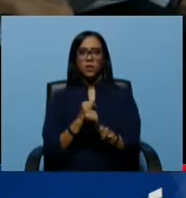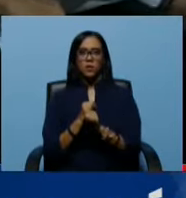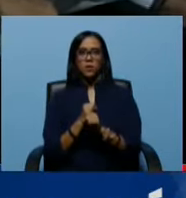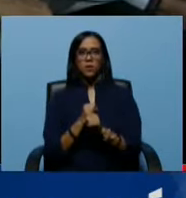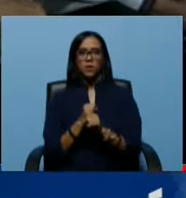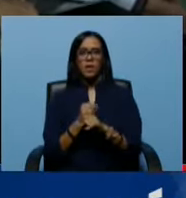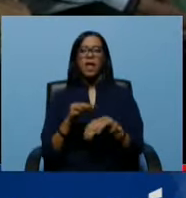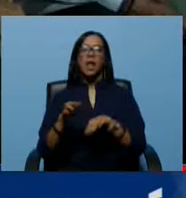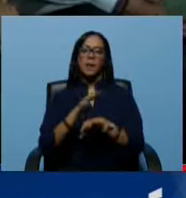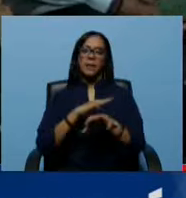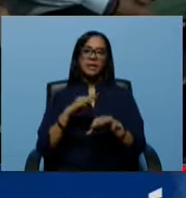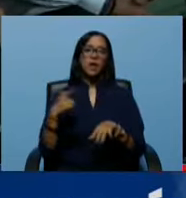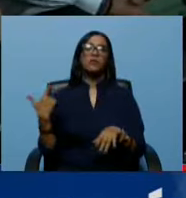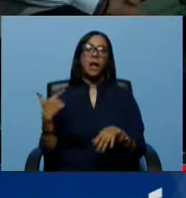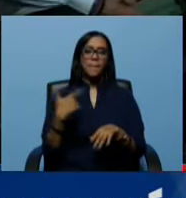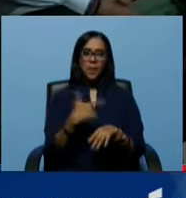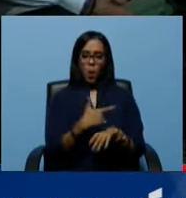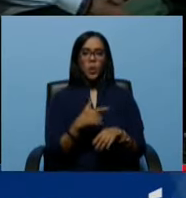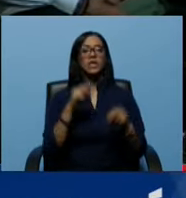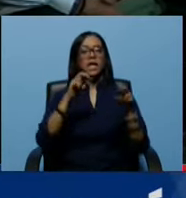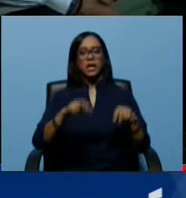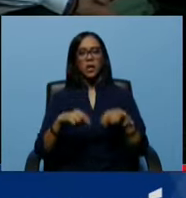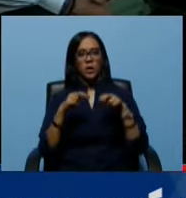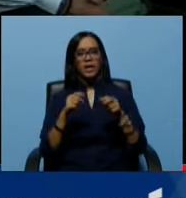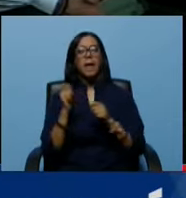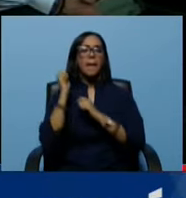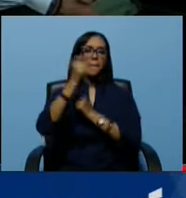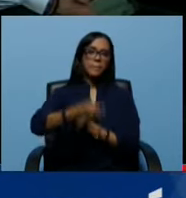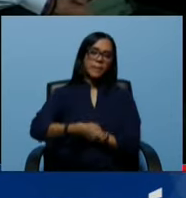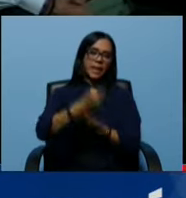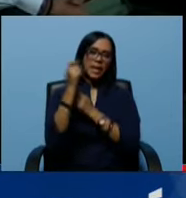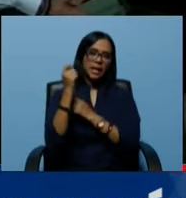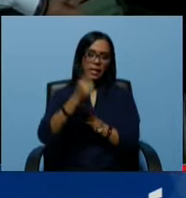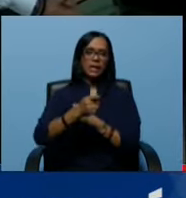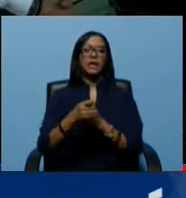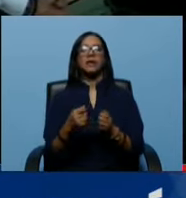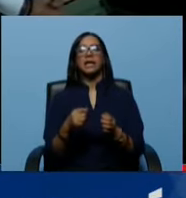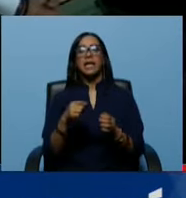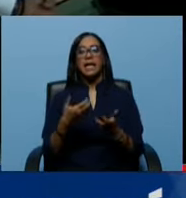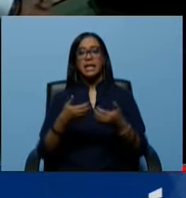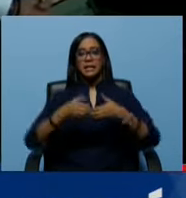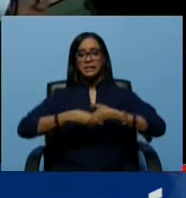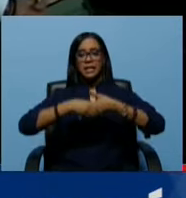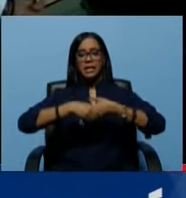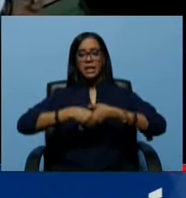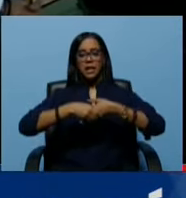El Ministerio de Transporte, Agricultura, Pesca, Acuicultura, el CENIAP,